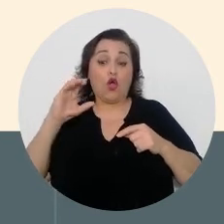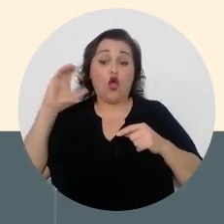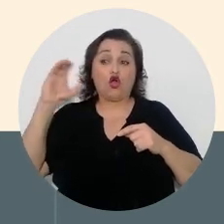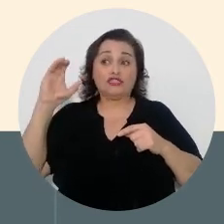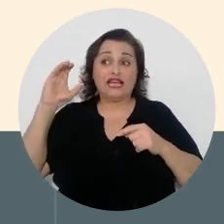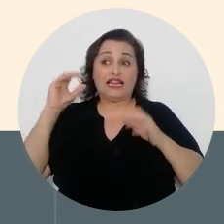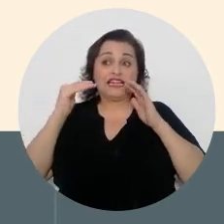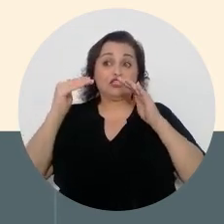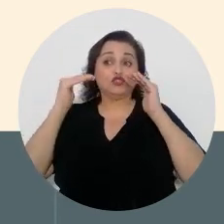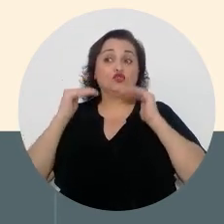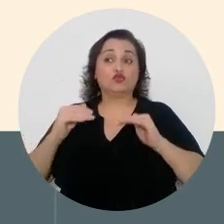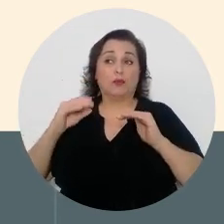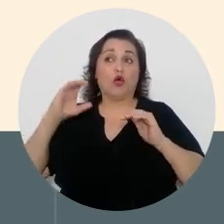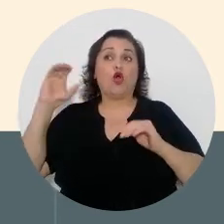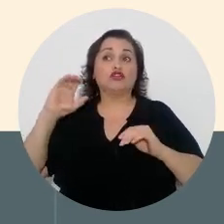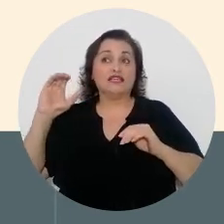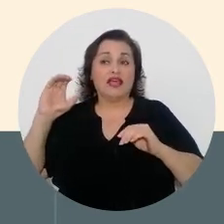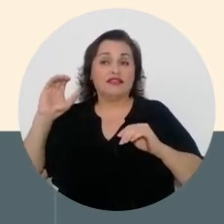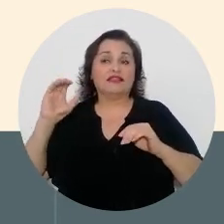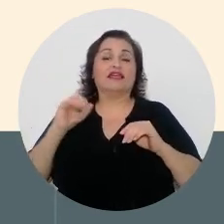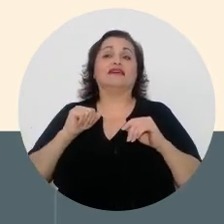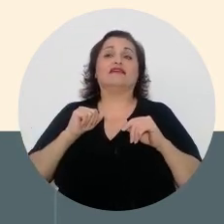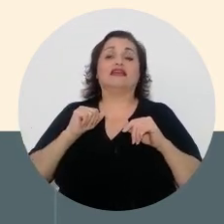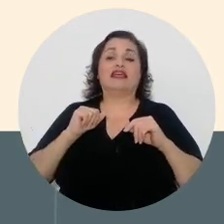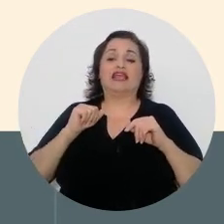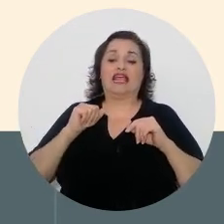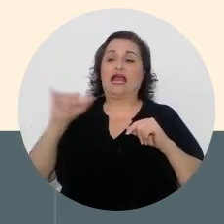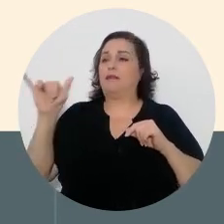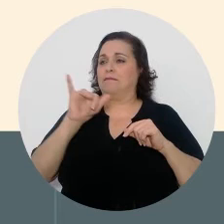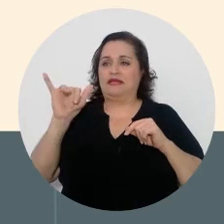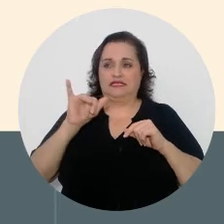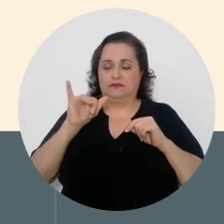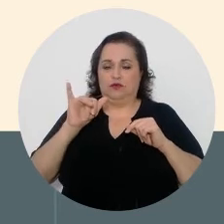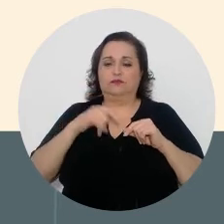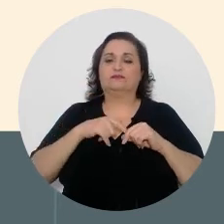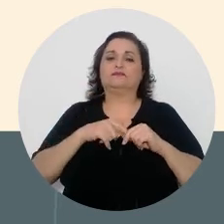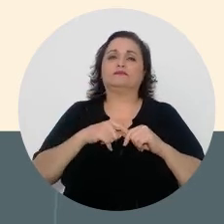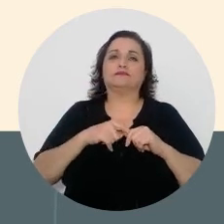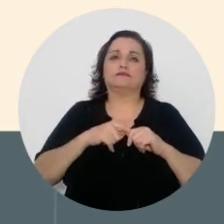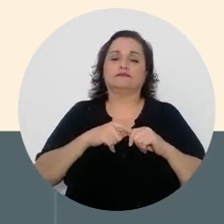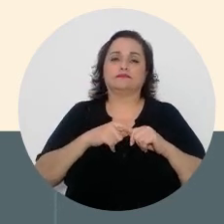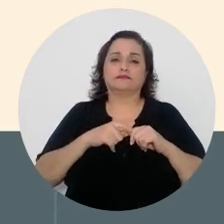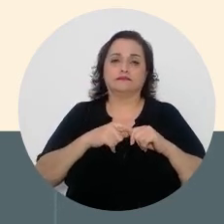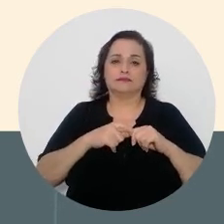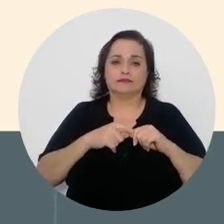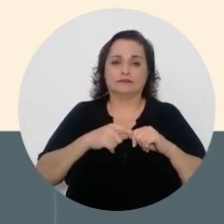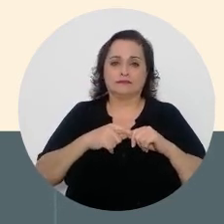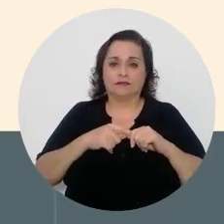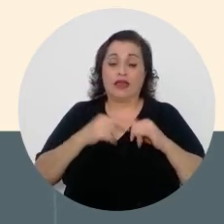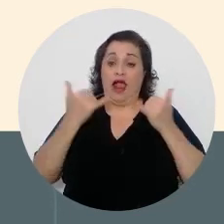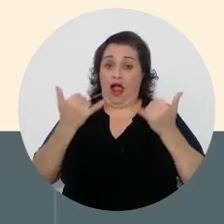cálculo del cociente y del subcociente va a ser el mismo.